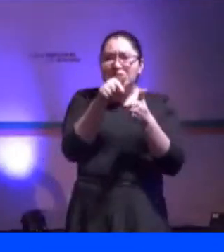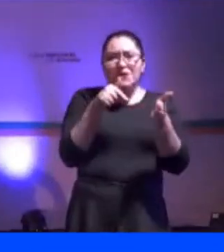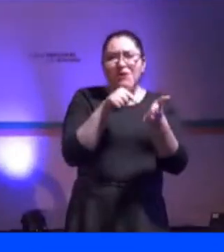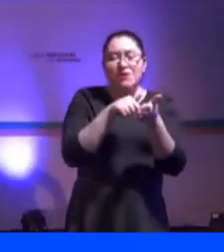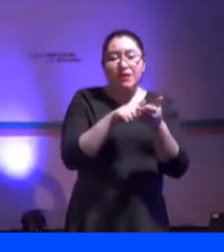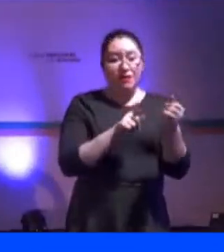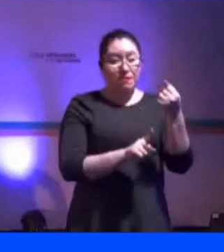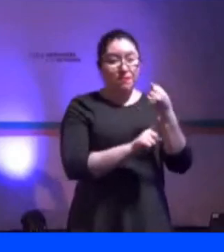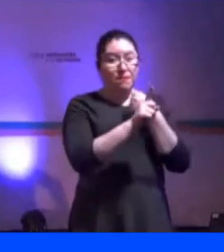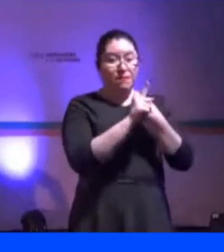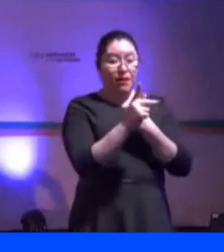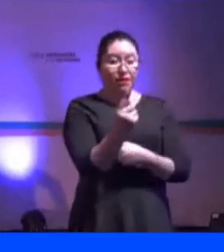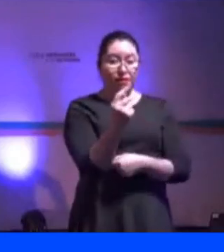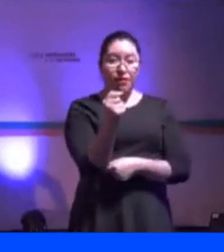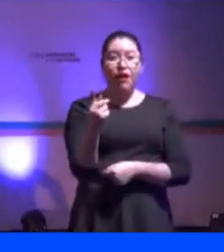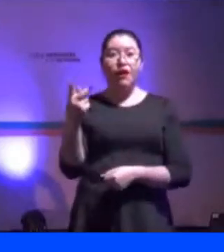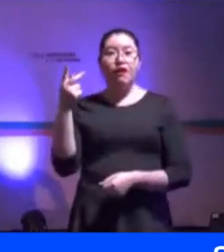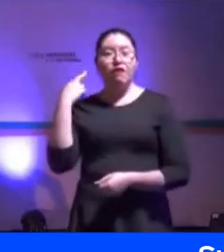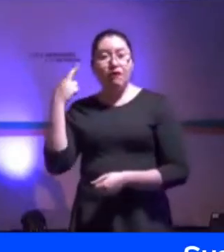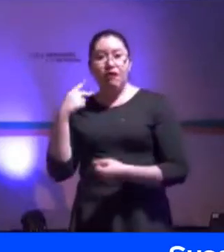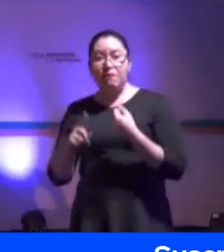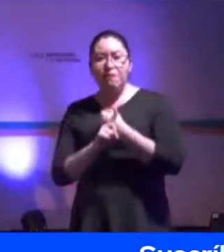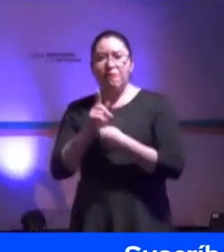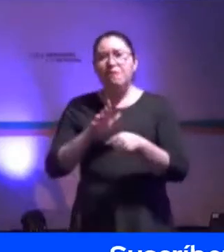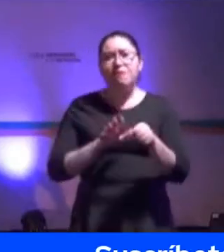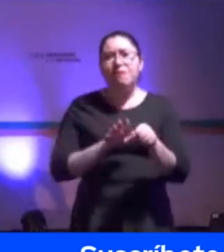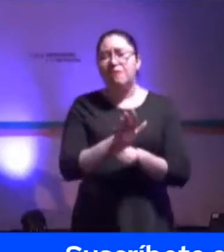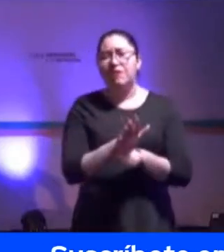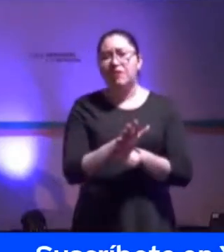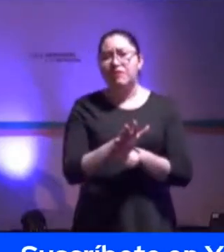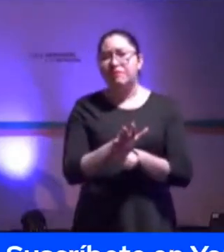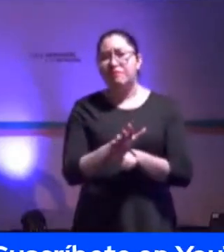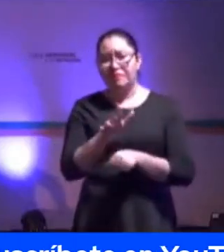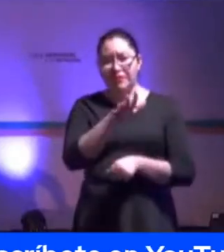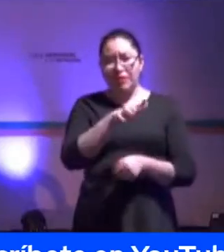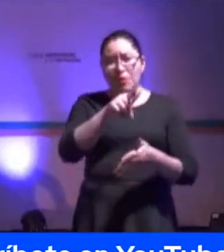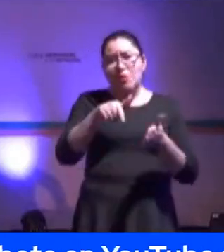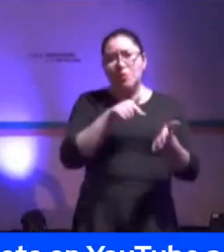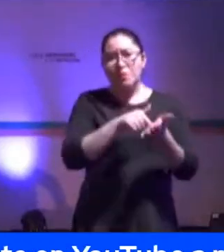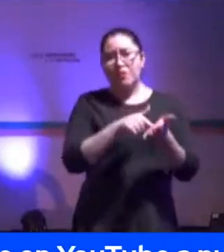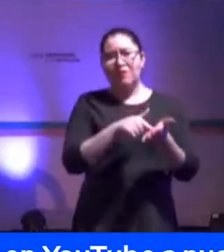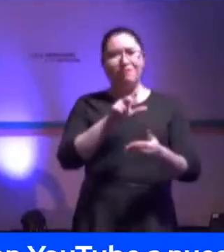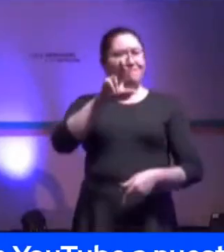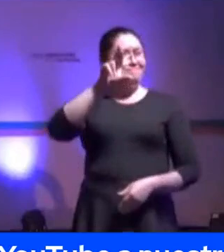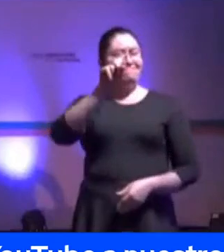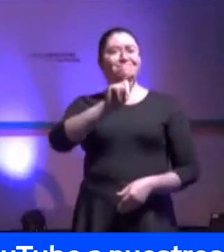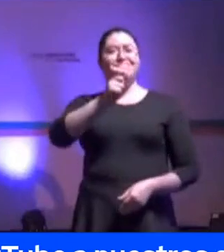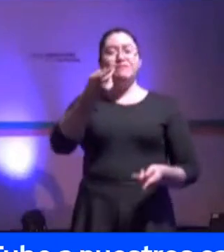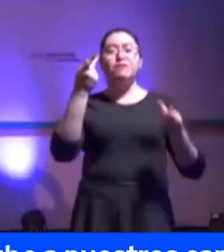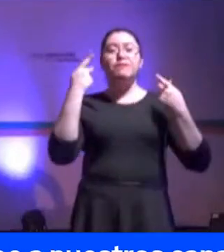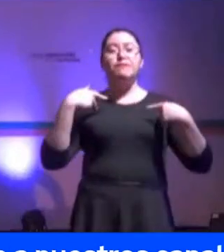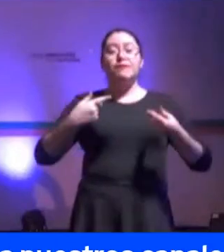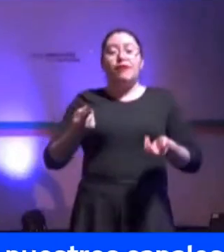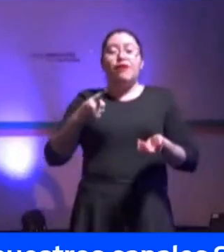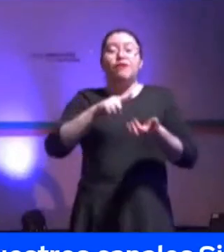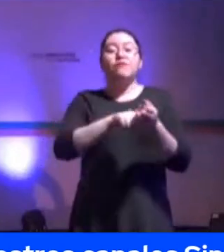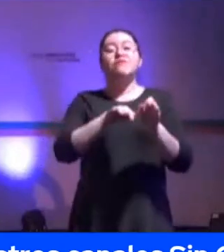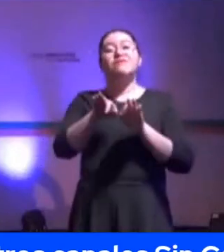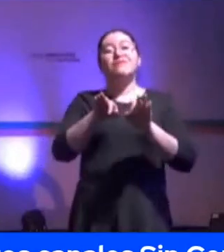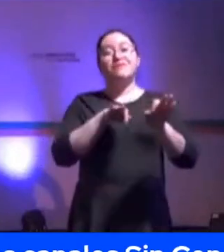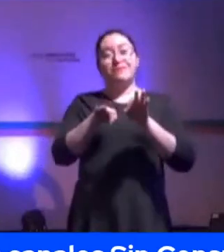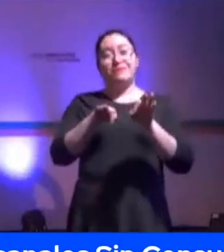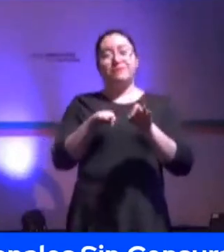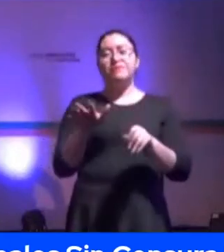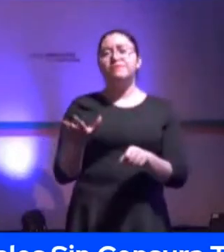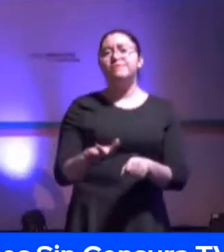tele, el problema del radio, el problema de todos estos medios, no es el medio, es la gente que está ahí.